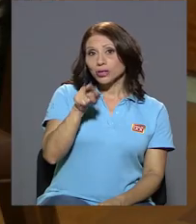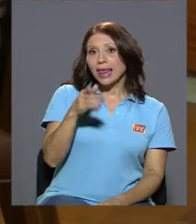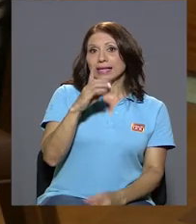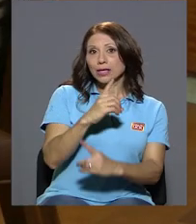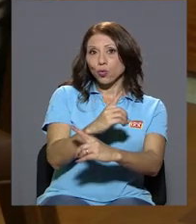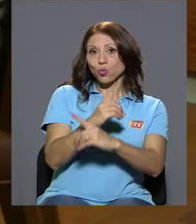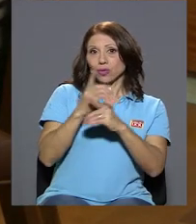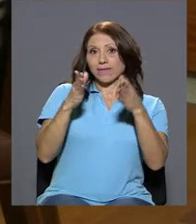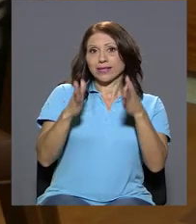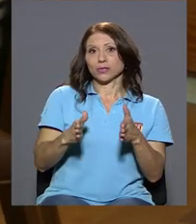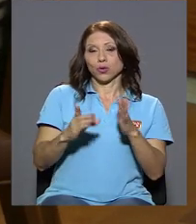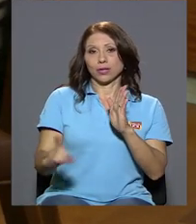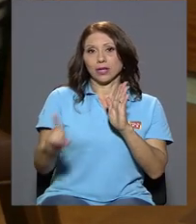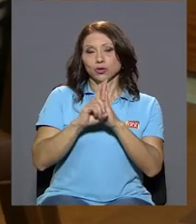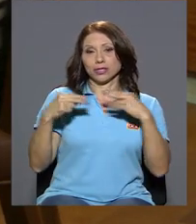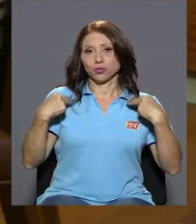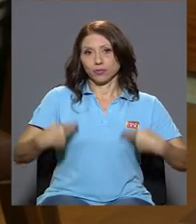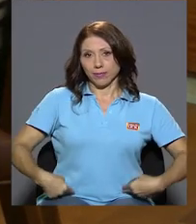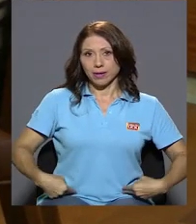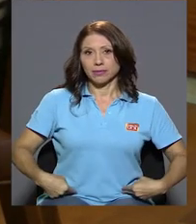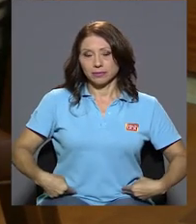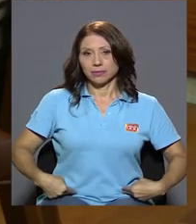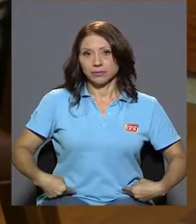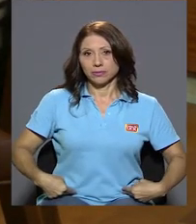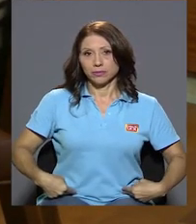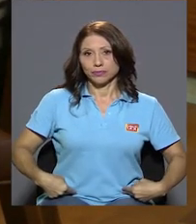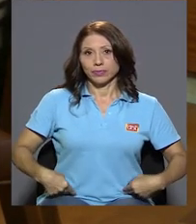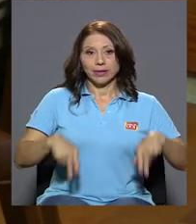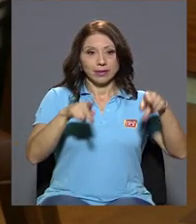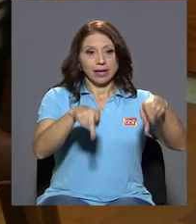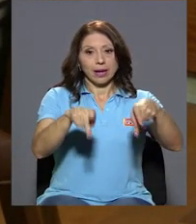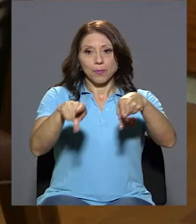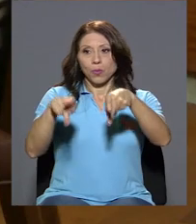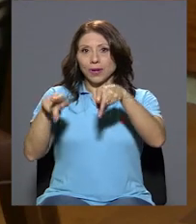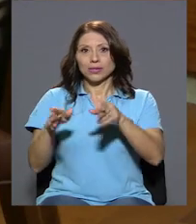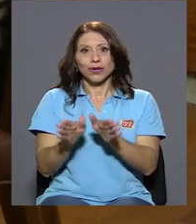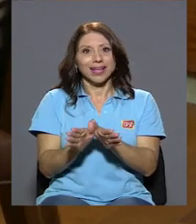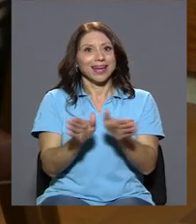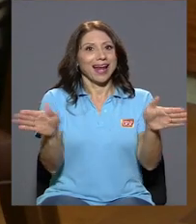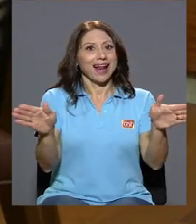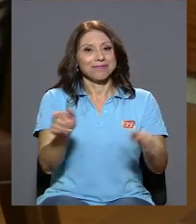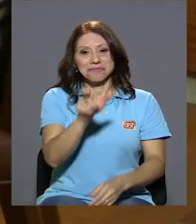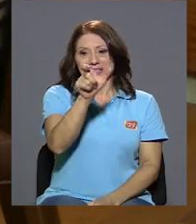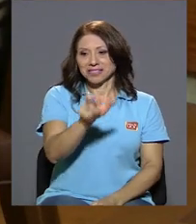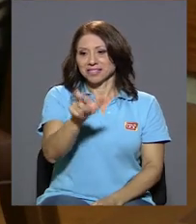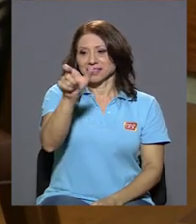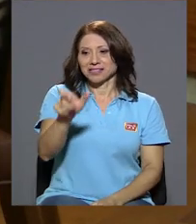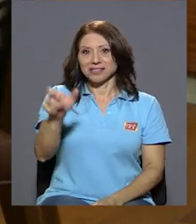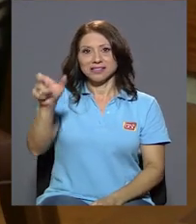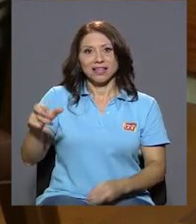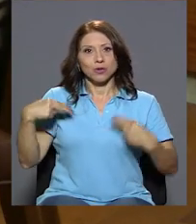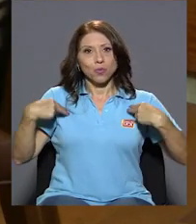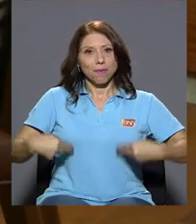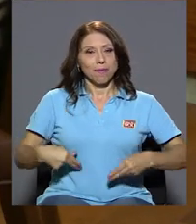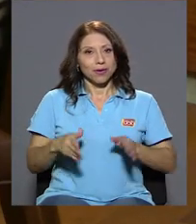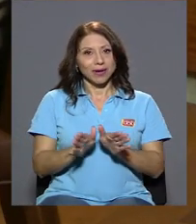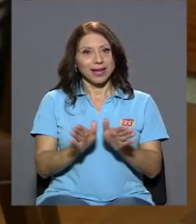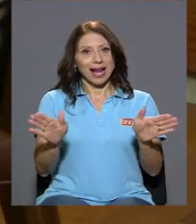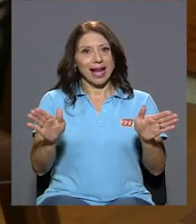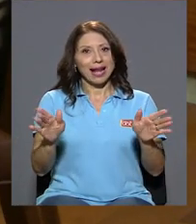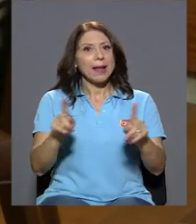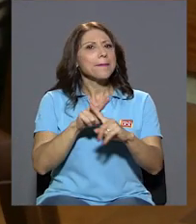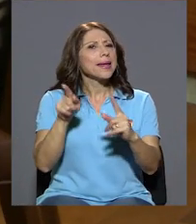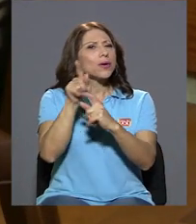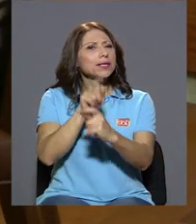he sido un defensor de los derechos humanos de la población en general del ser humano en general pero